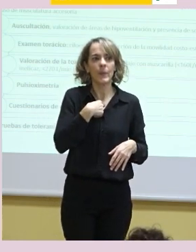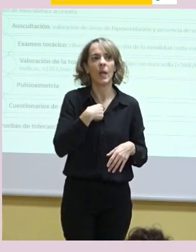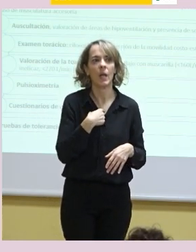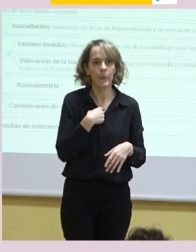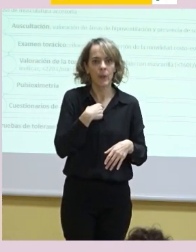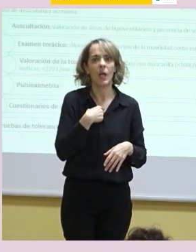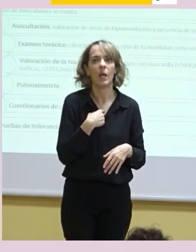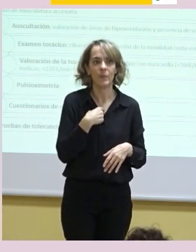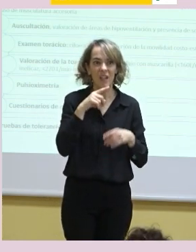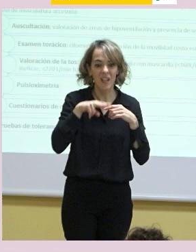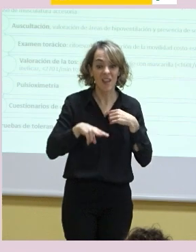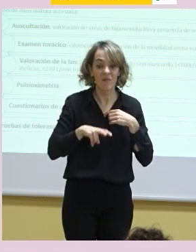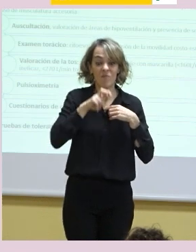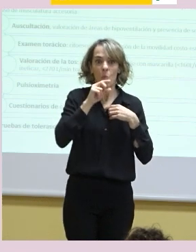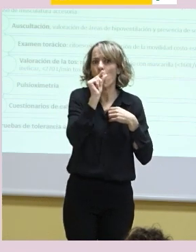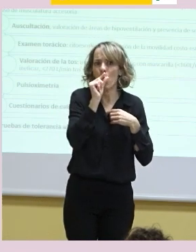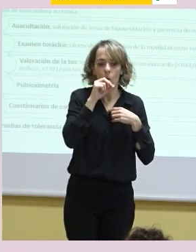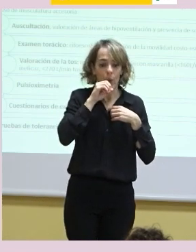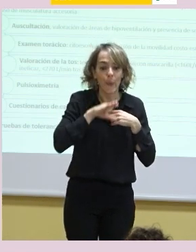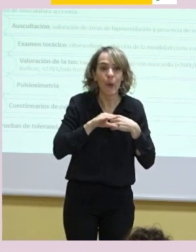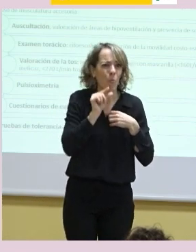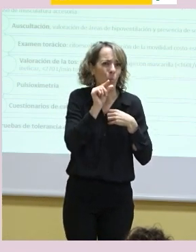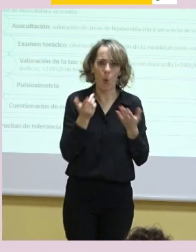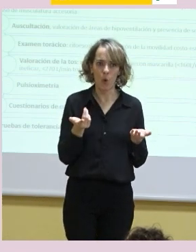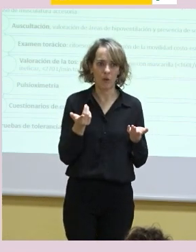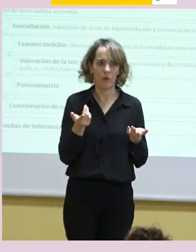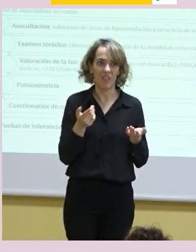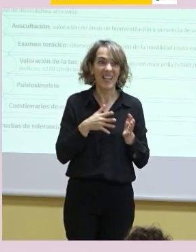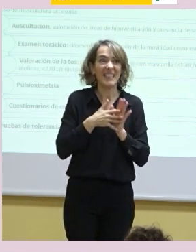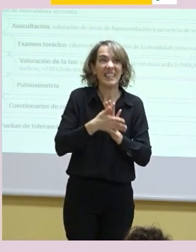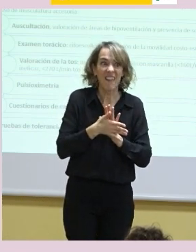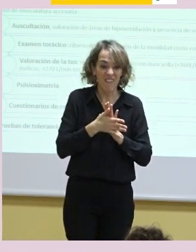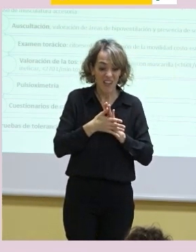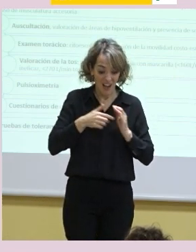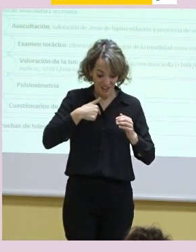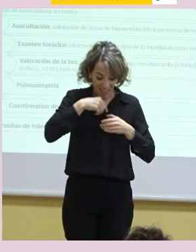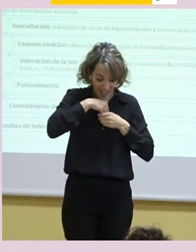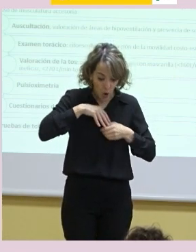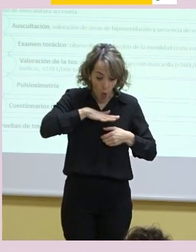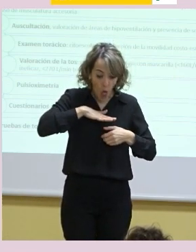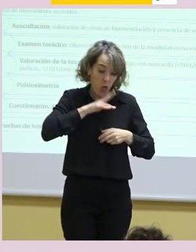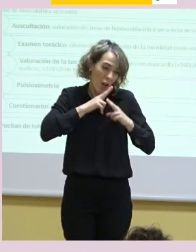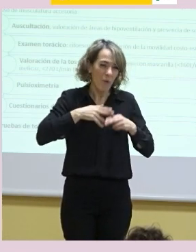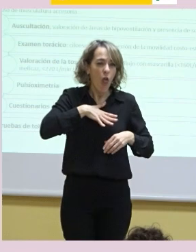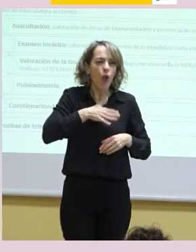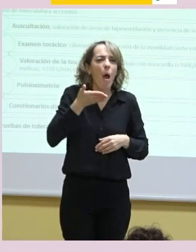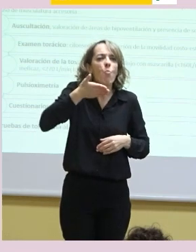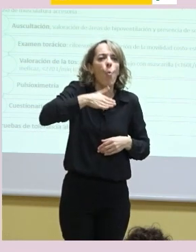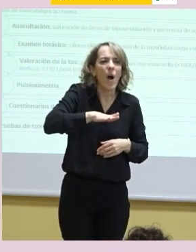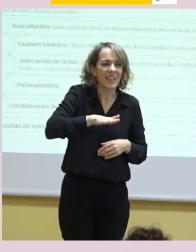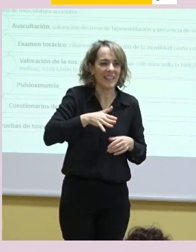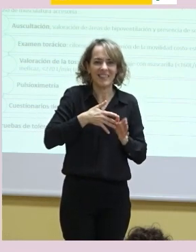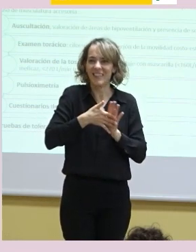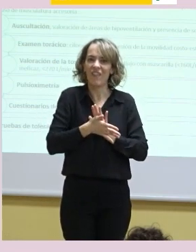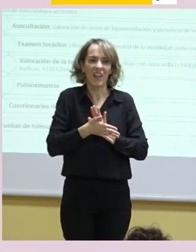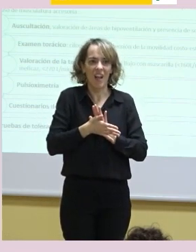¿vale? Entra muy poquito aire y sale muy poquito aire. Eso aumenta el espacio muerto, que es el espacio en los que no